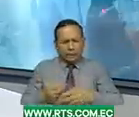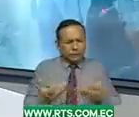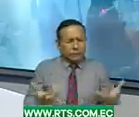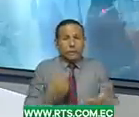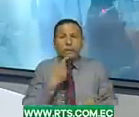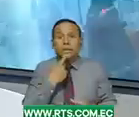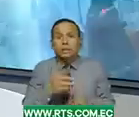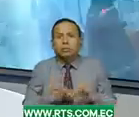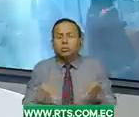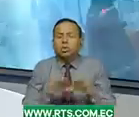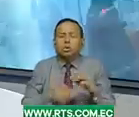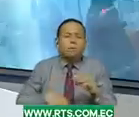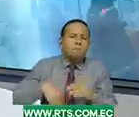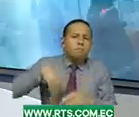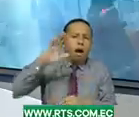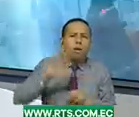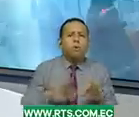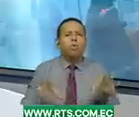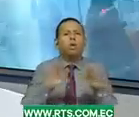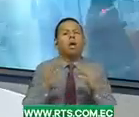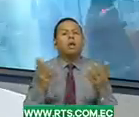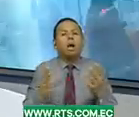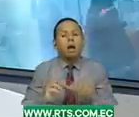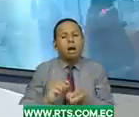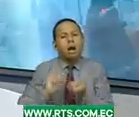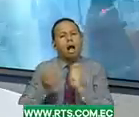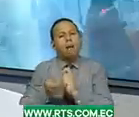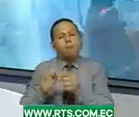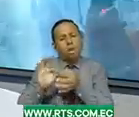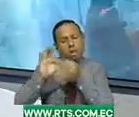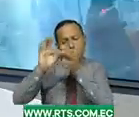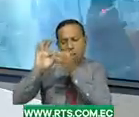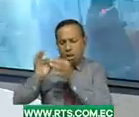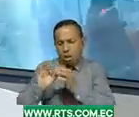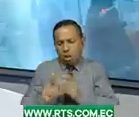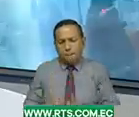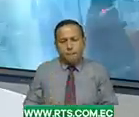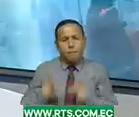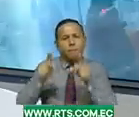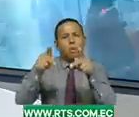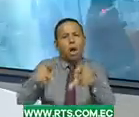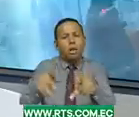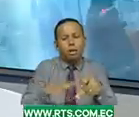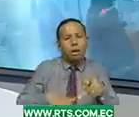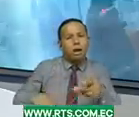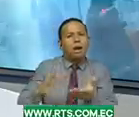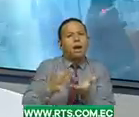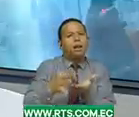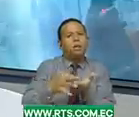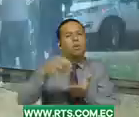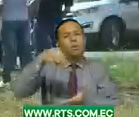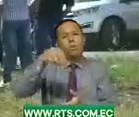prioritaria la sustitución del puente que colapsó en el Cantón Montalvo el pasado 11 de marzo.